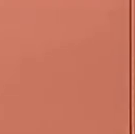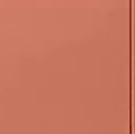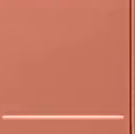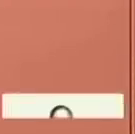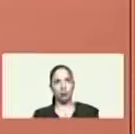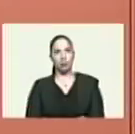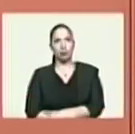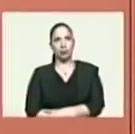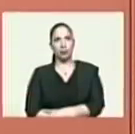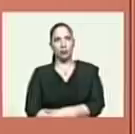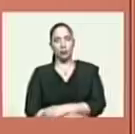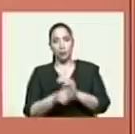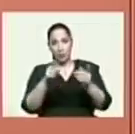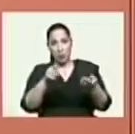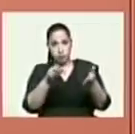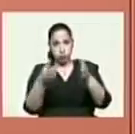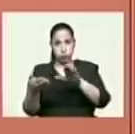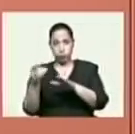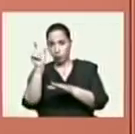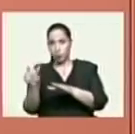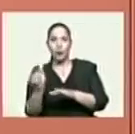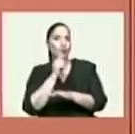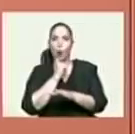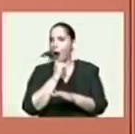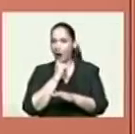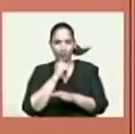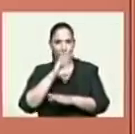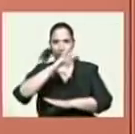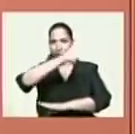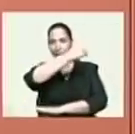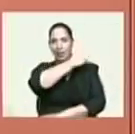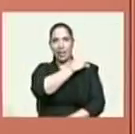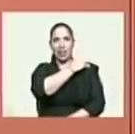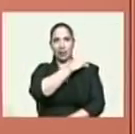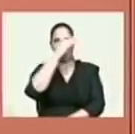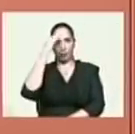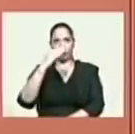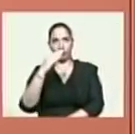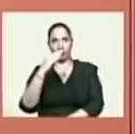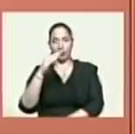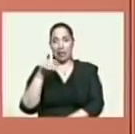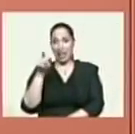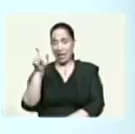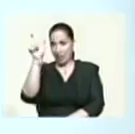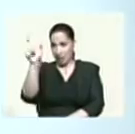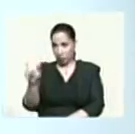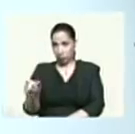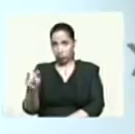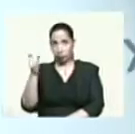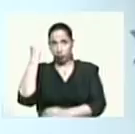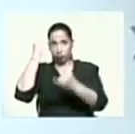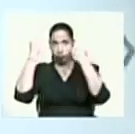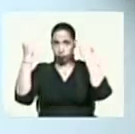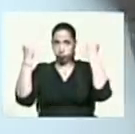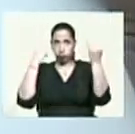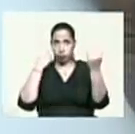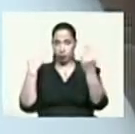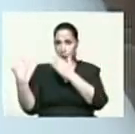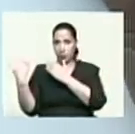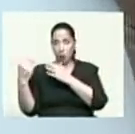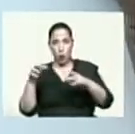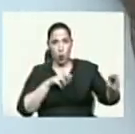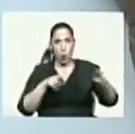Este homicida no es ningún teniente. Es el autor, el